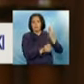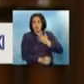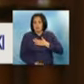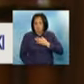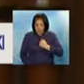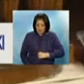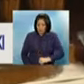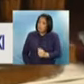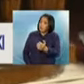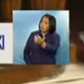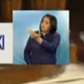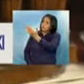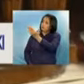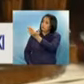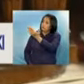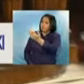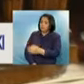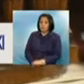hijos,